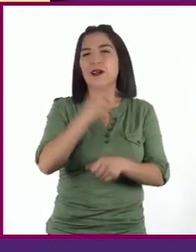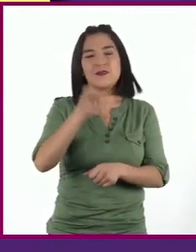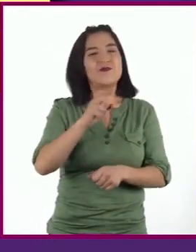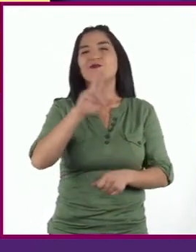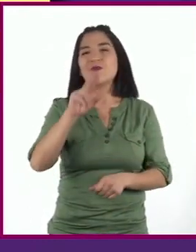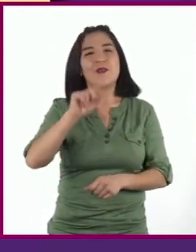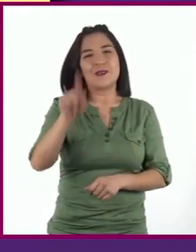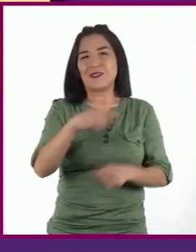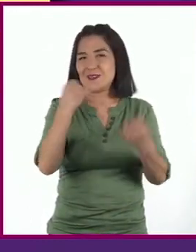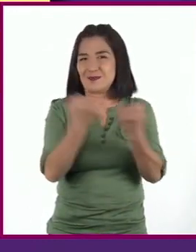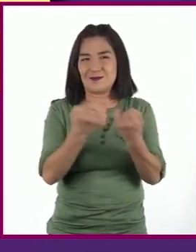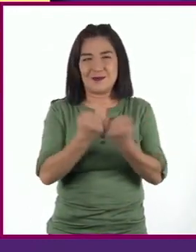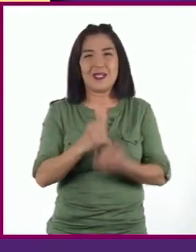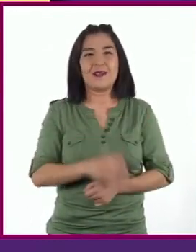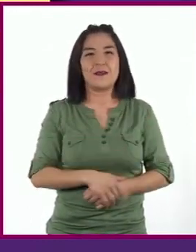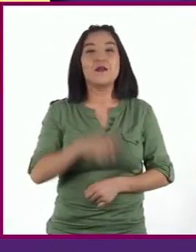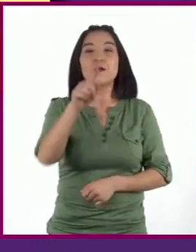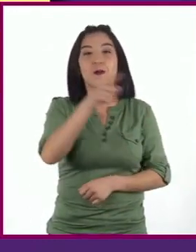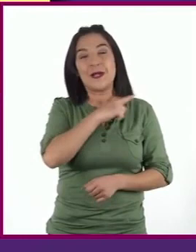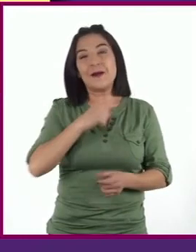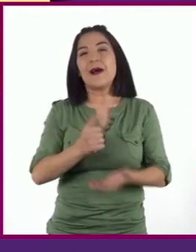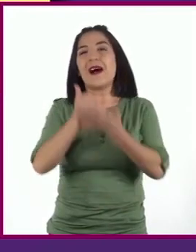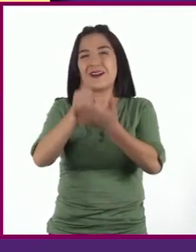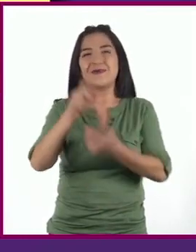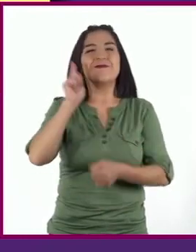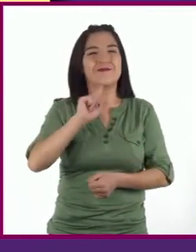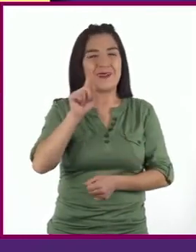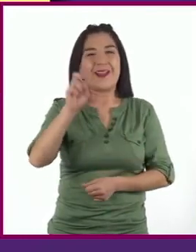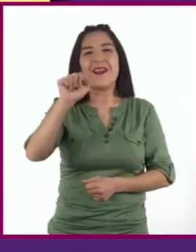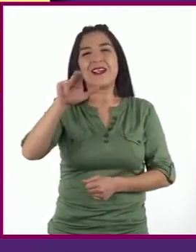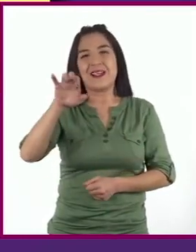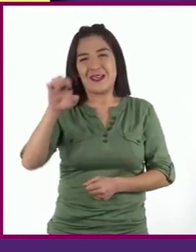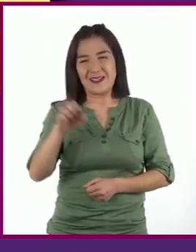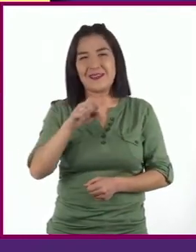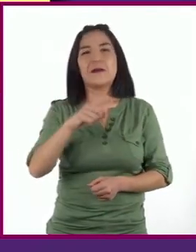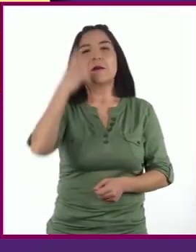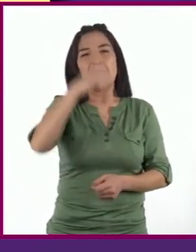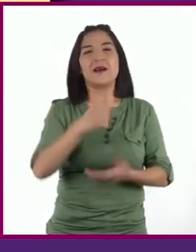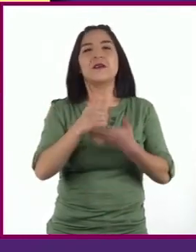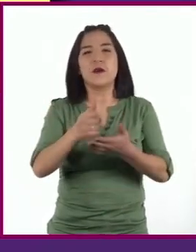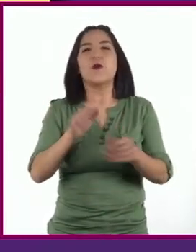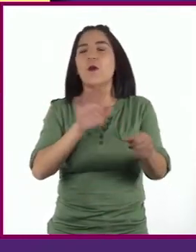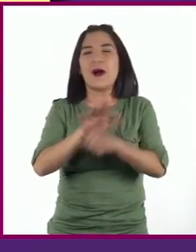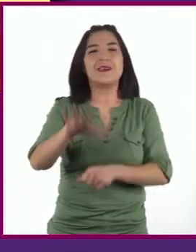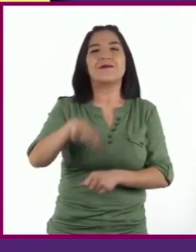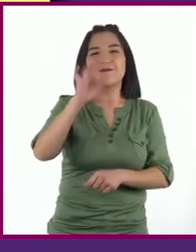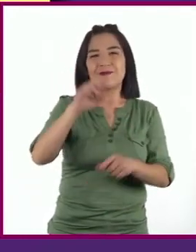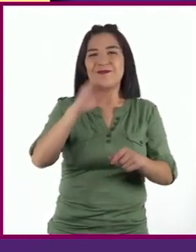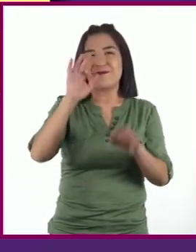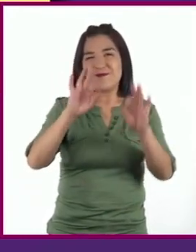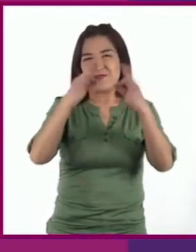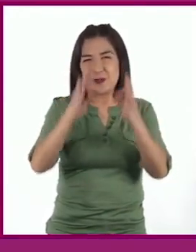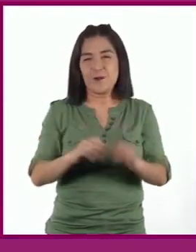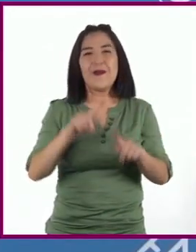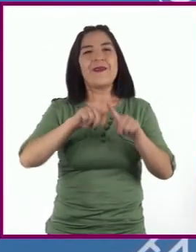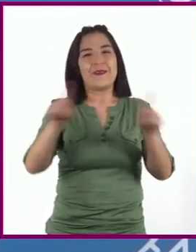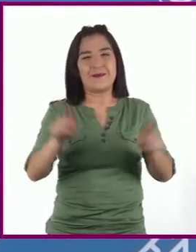igual. Ayuda a Danae a identificar cuál es la figura diferente.